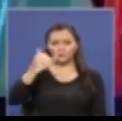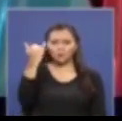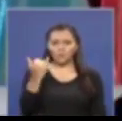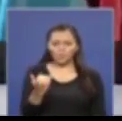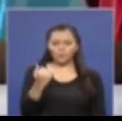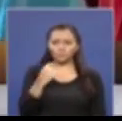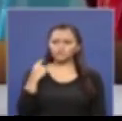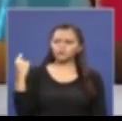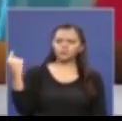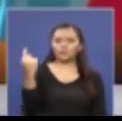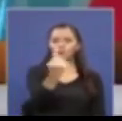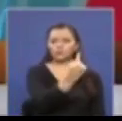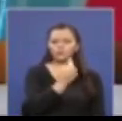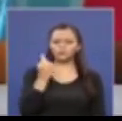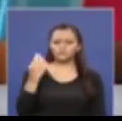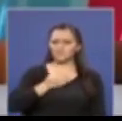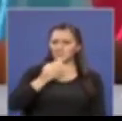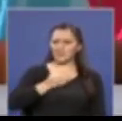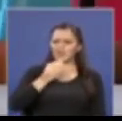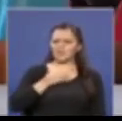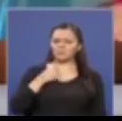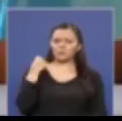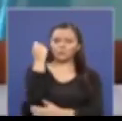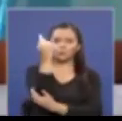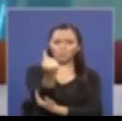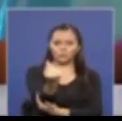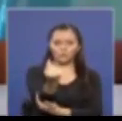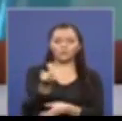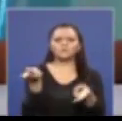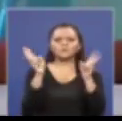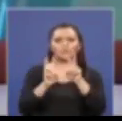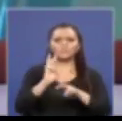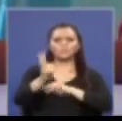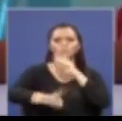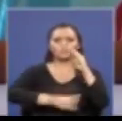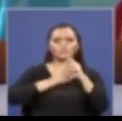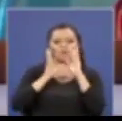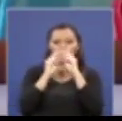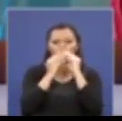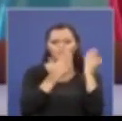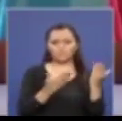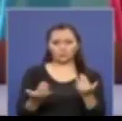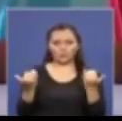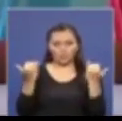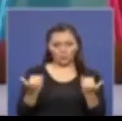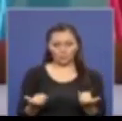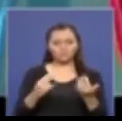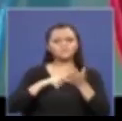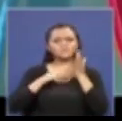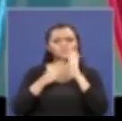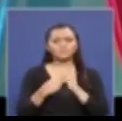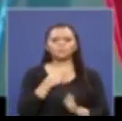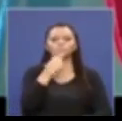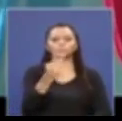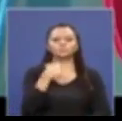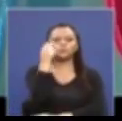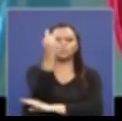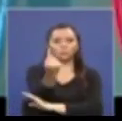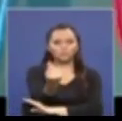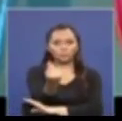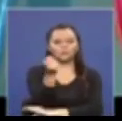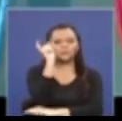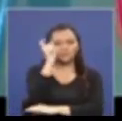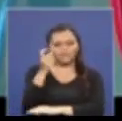surgido de este tremendo evento mundial sea nuestra voz. Y llevemos